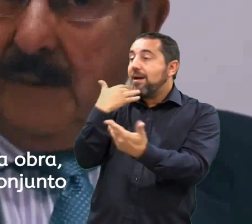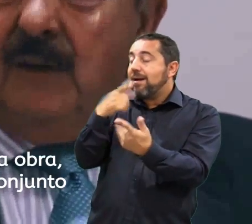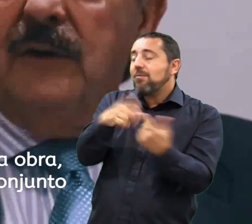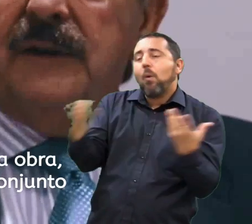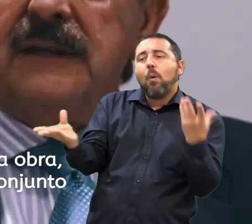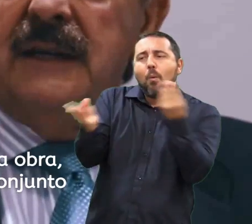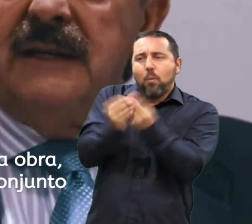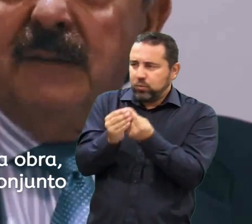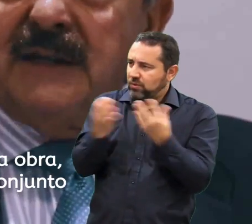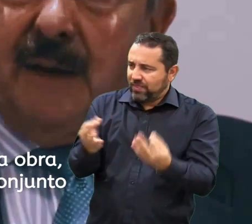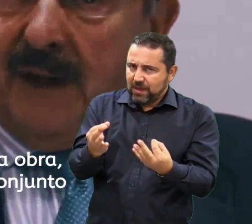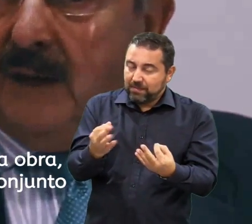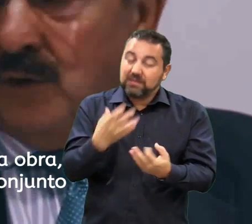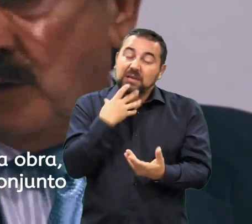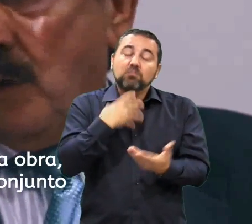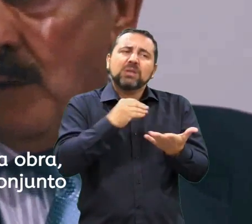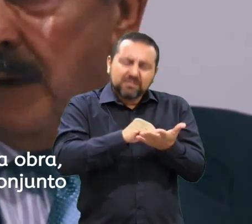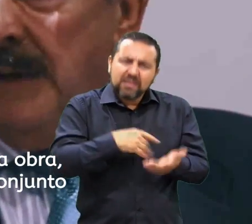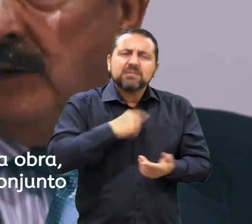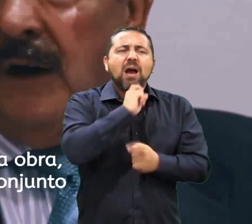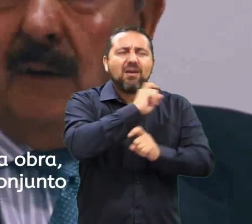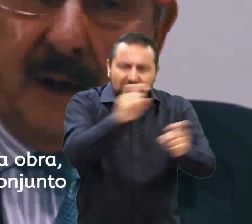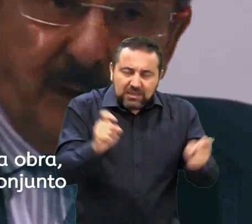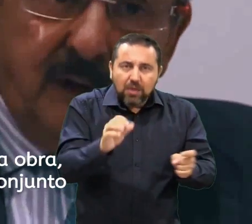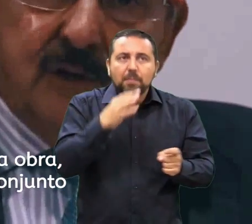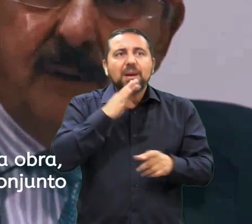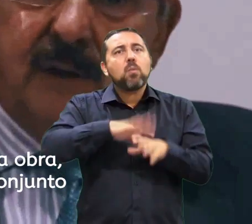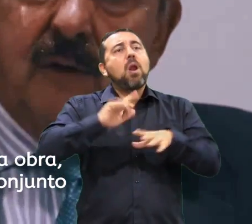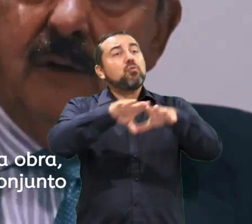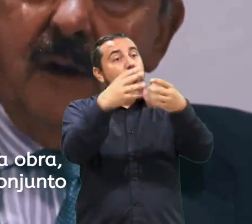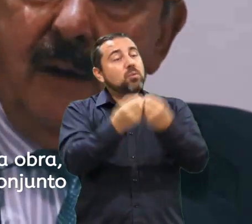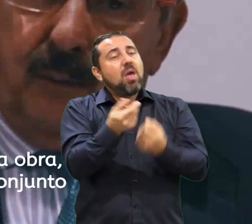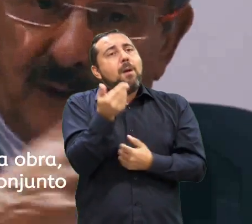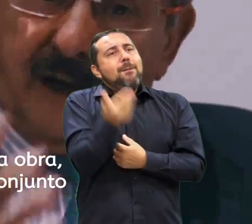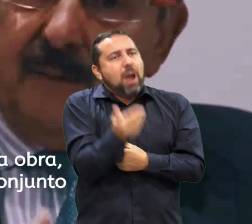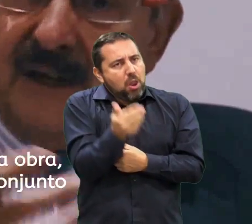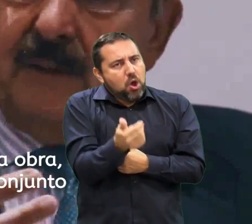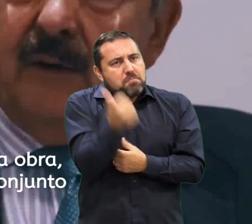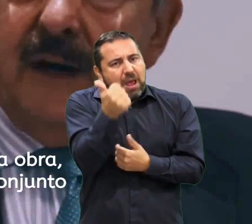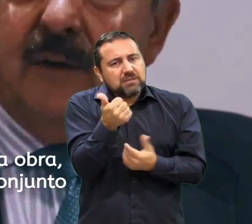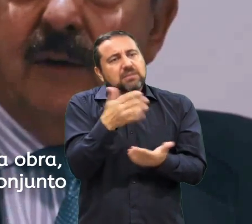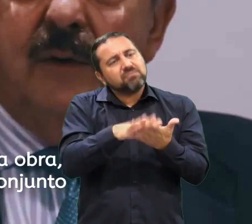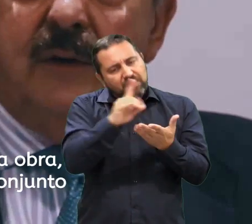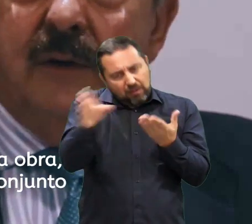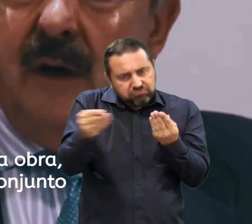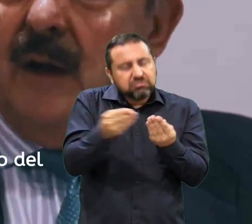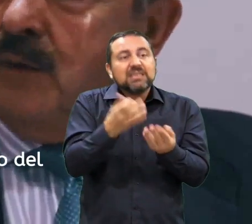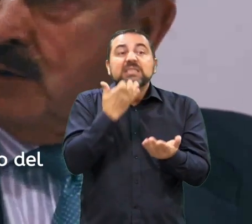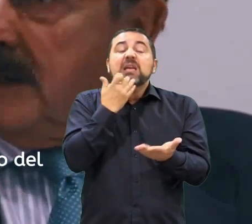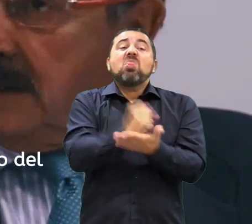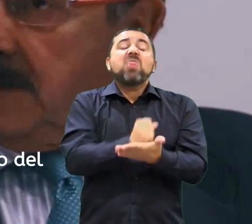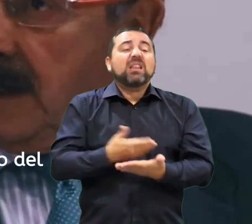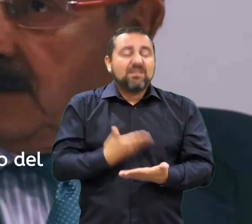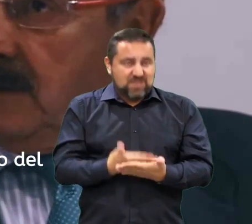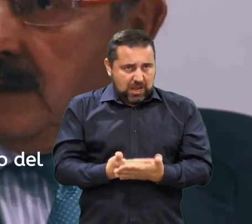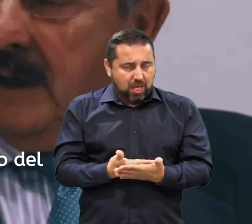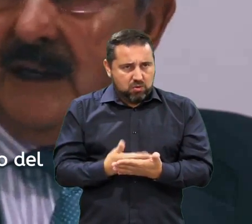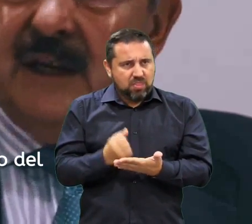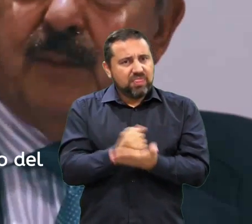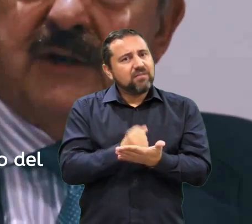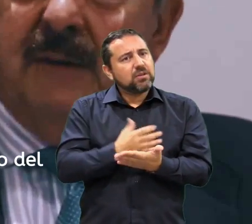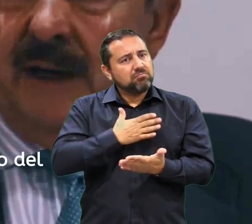Como también conoces, sabes que pedimos como complemento a la obra, pero ya sobre todo por darle más valor al conjunto, pues un